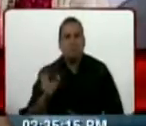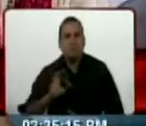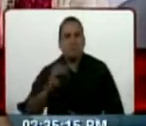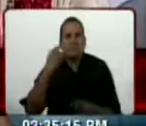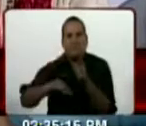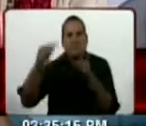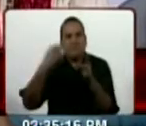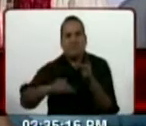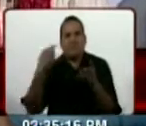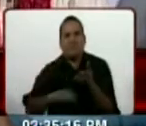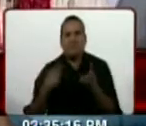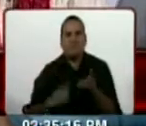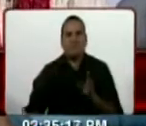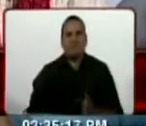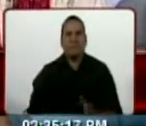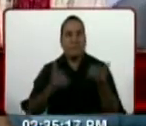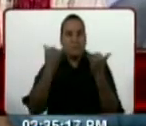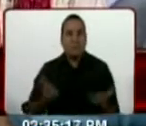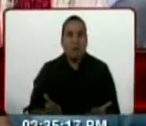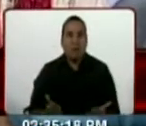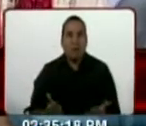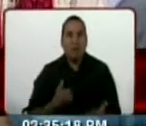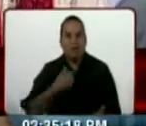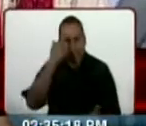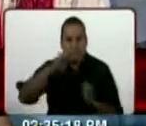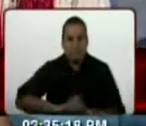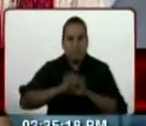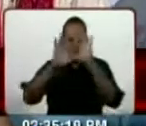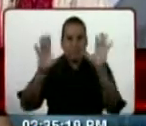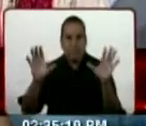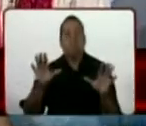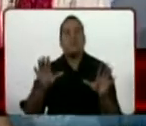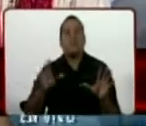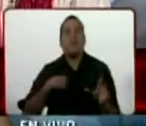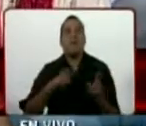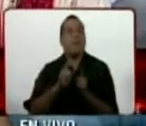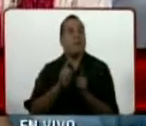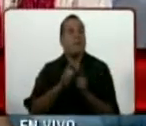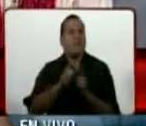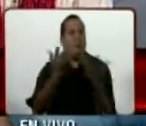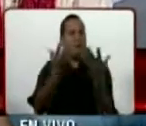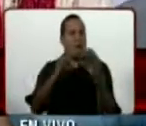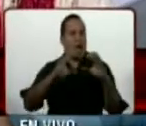etcétera. Ahora, lo que tienes que tener muy claro es que la palabra diálogo,